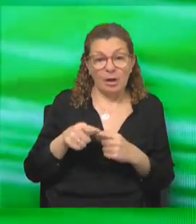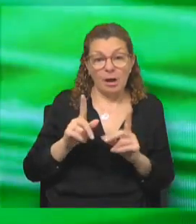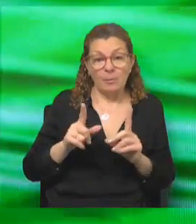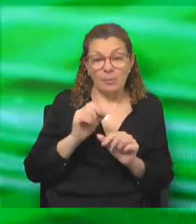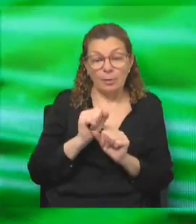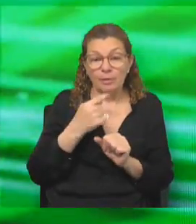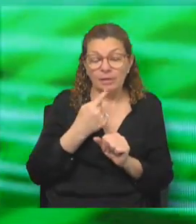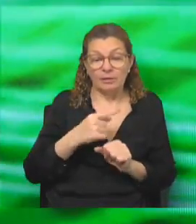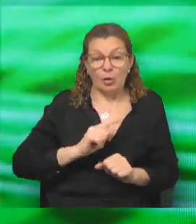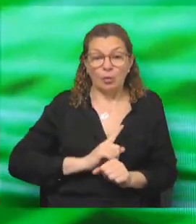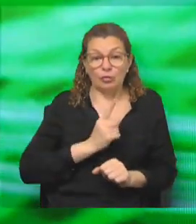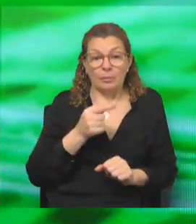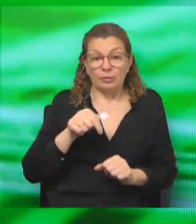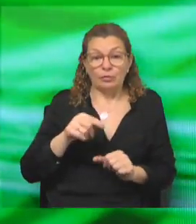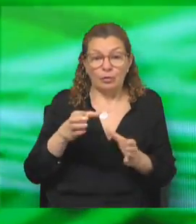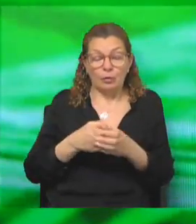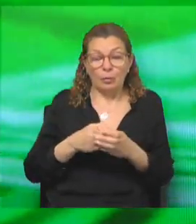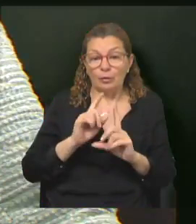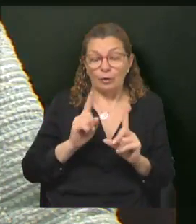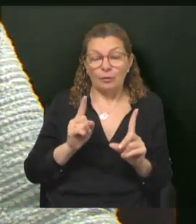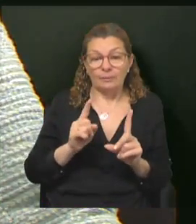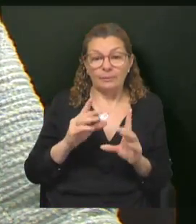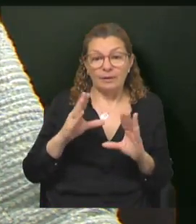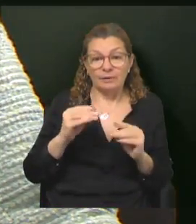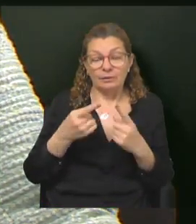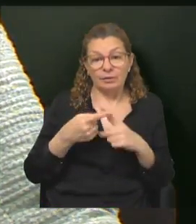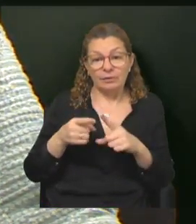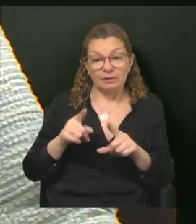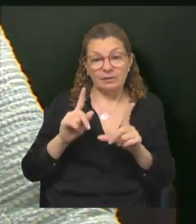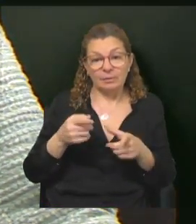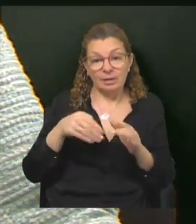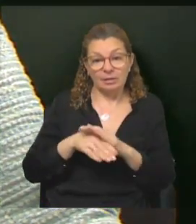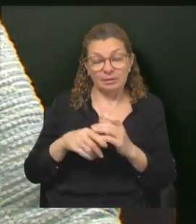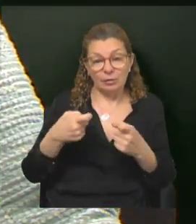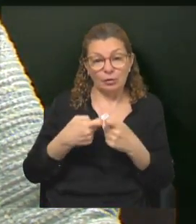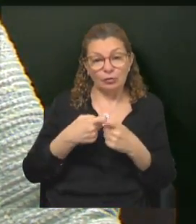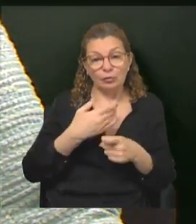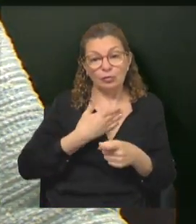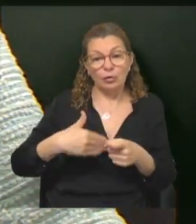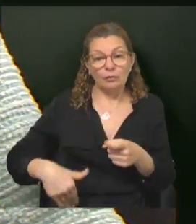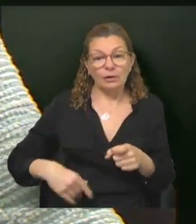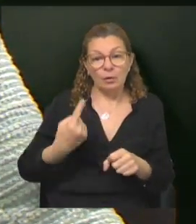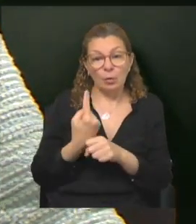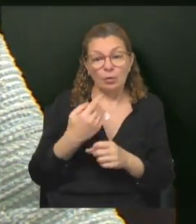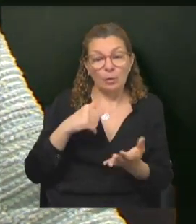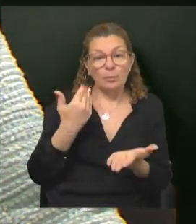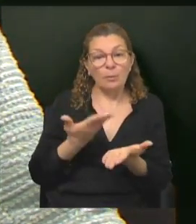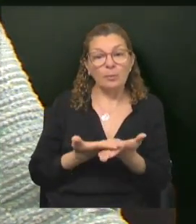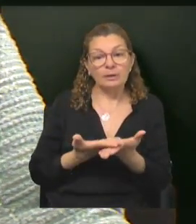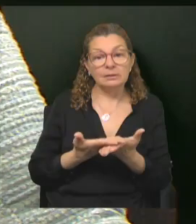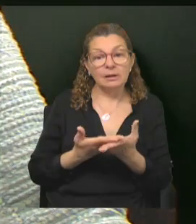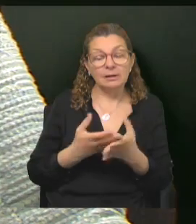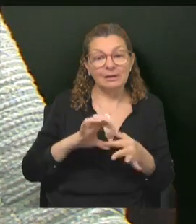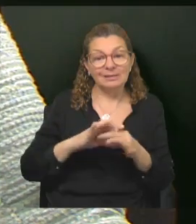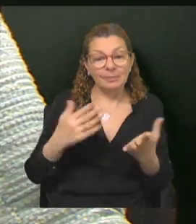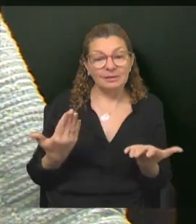decir orgullosamente que no nos ha tocado eh hablando de de diferencias también dentro de de la coalición una de las propuestas del partido independiente